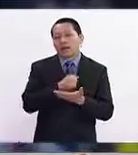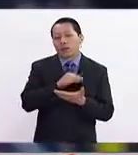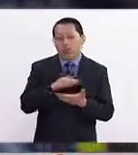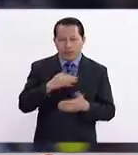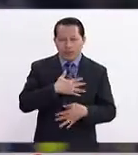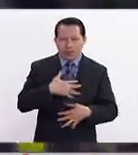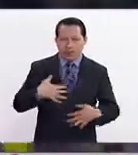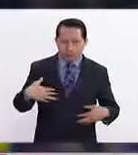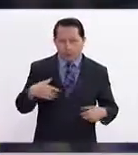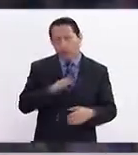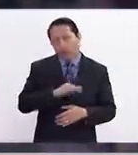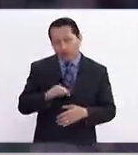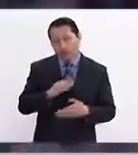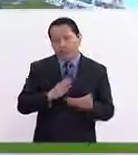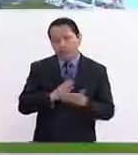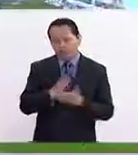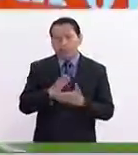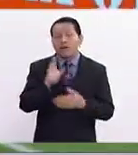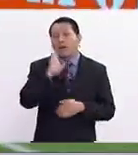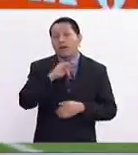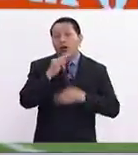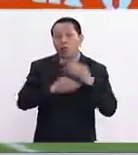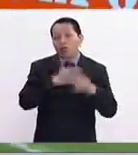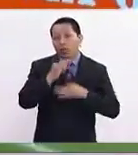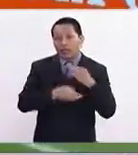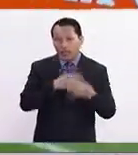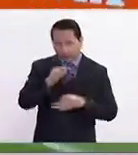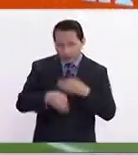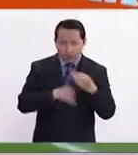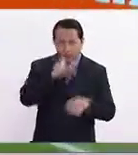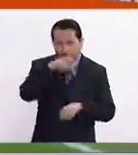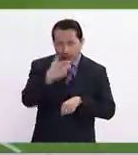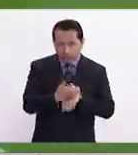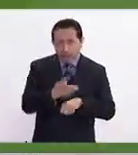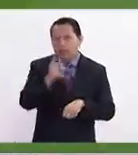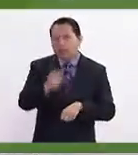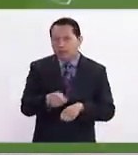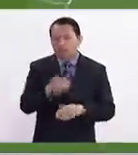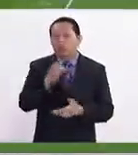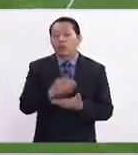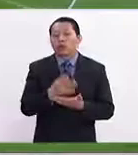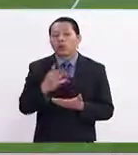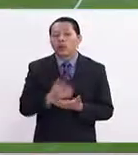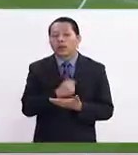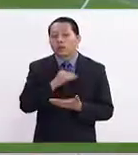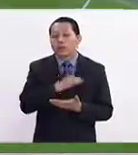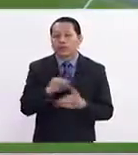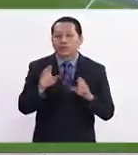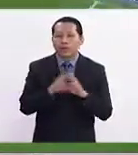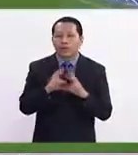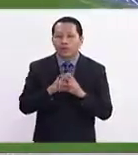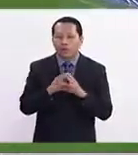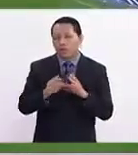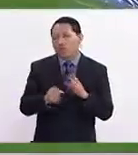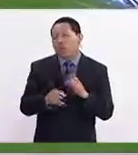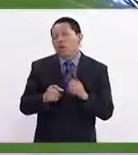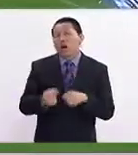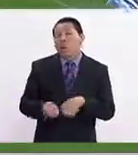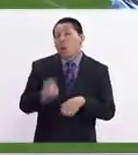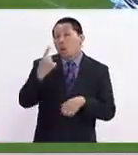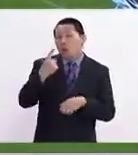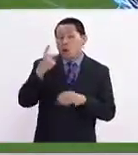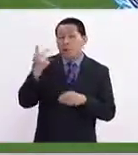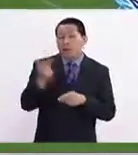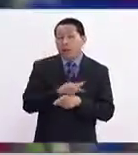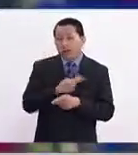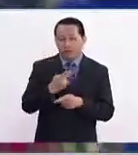Nuevo León en la final. La mala noticia para los de Coapa es que solamente han ganado en las últimas, en una ocasión, en las